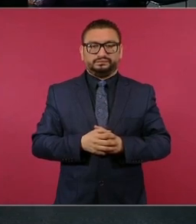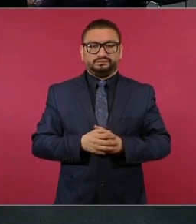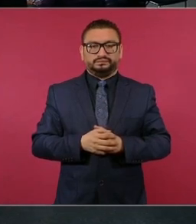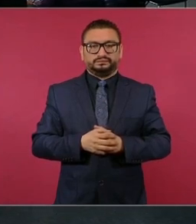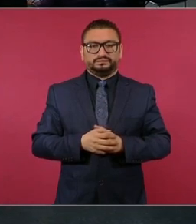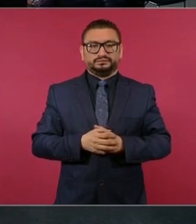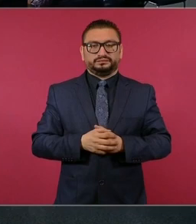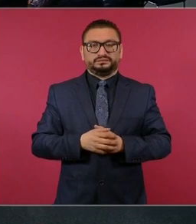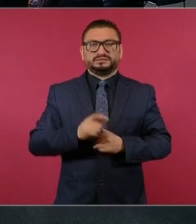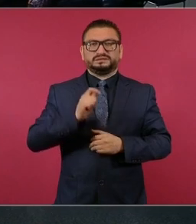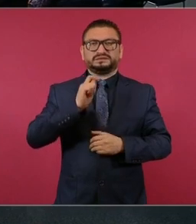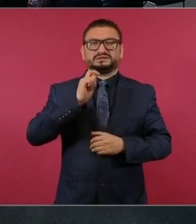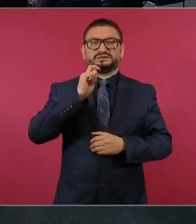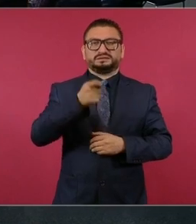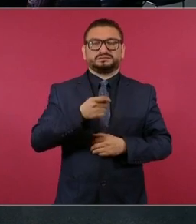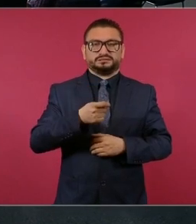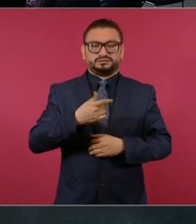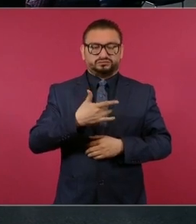El sentido del honor.